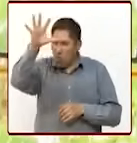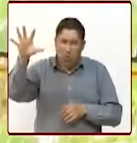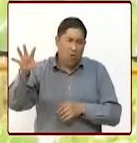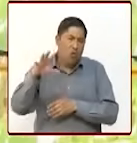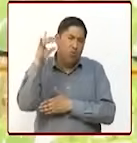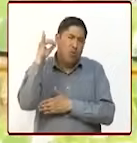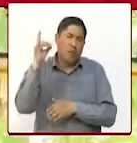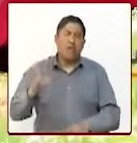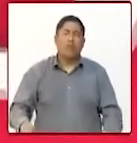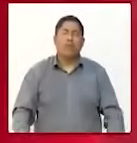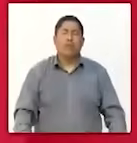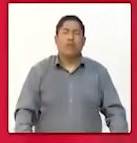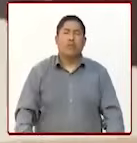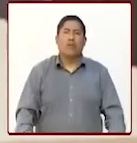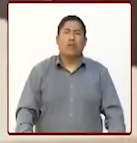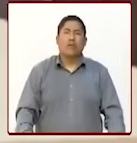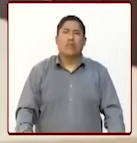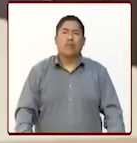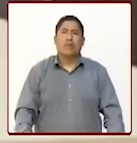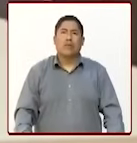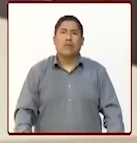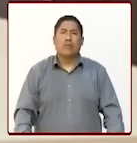territorio.